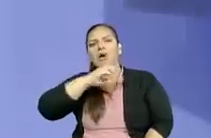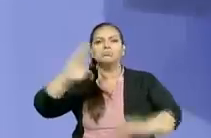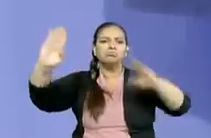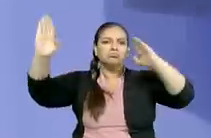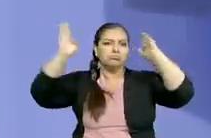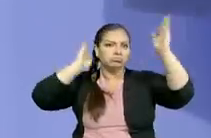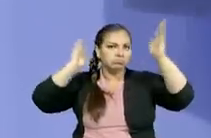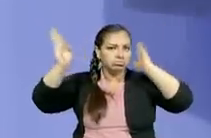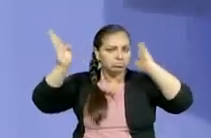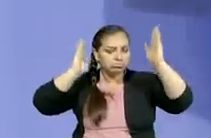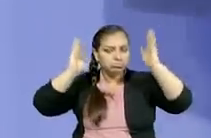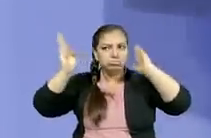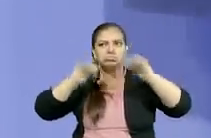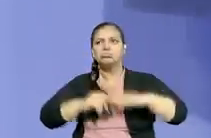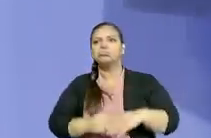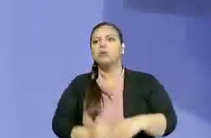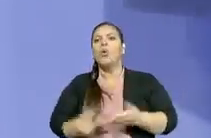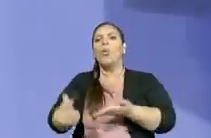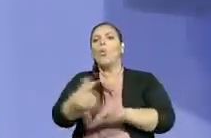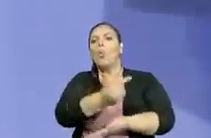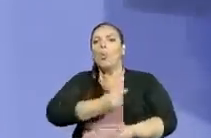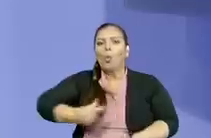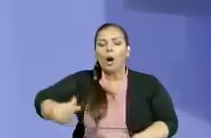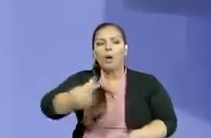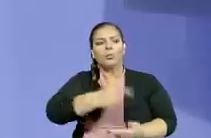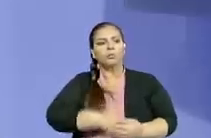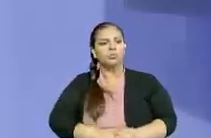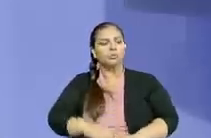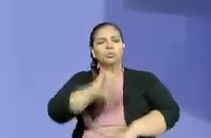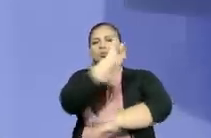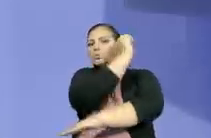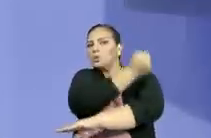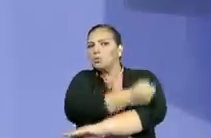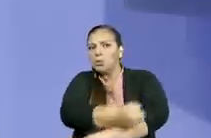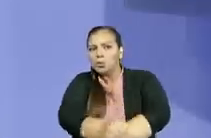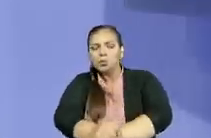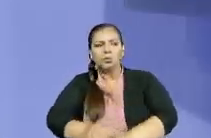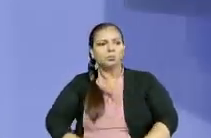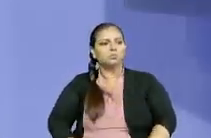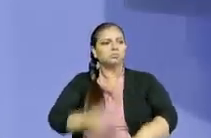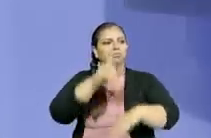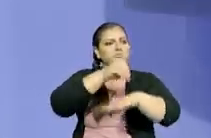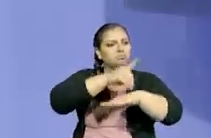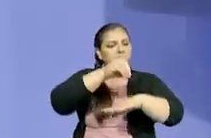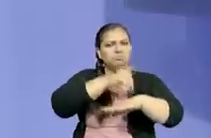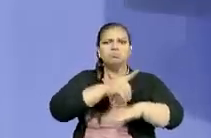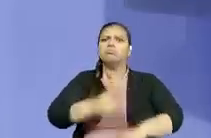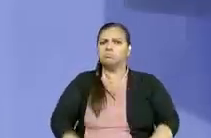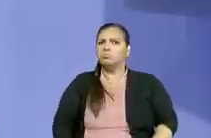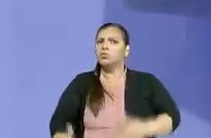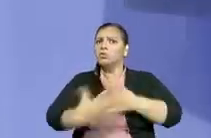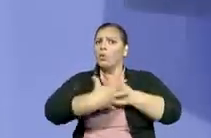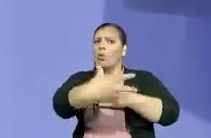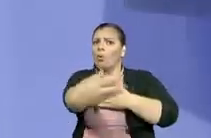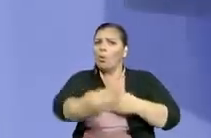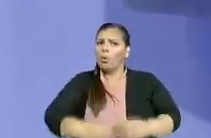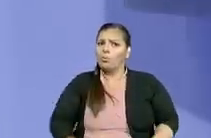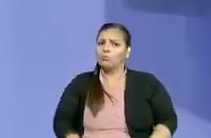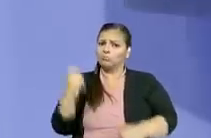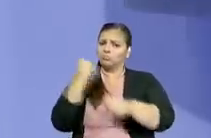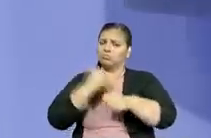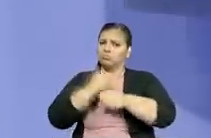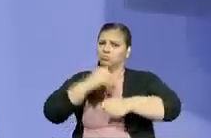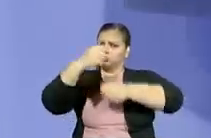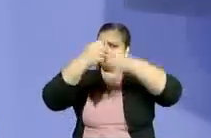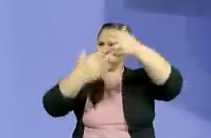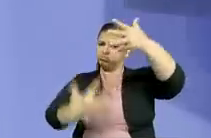en su momento fue un ejemplo. Babahoyo hoy día Coñuelo Terán es un ejemplo. El Guabo es un ejemplo. San Borondón es un ejemplo. Daule es un